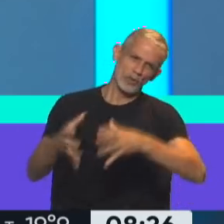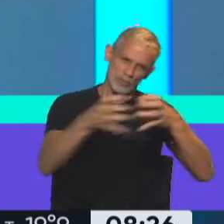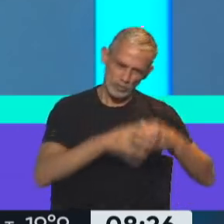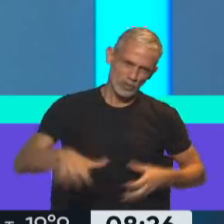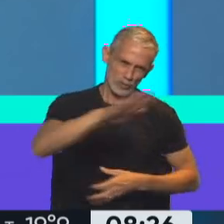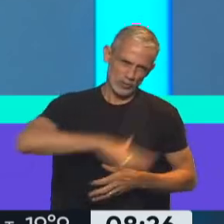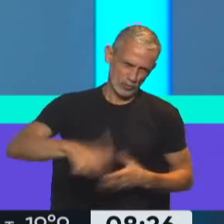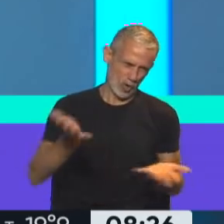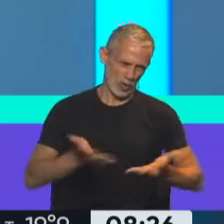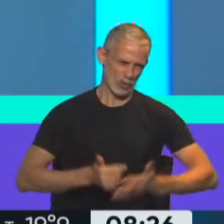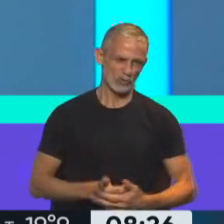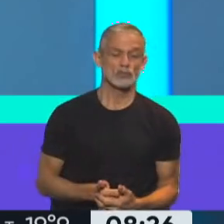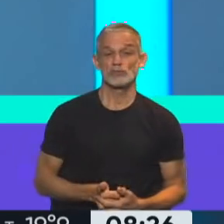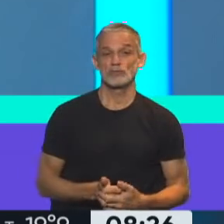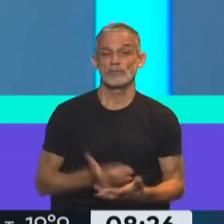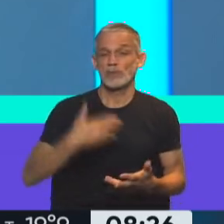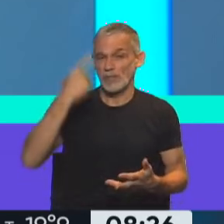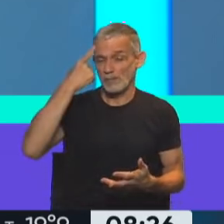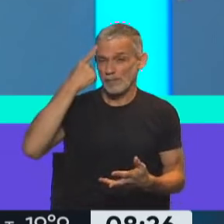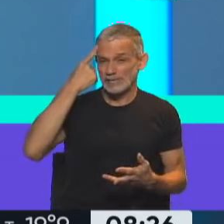¿no? Estamos pensando en